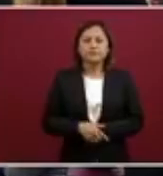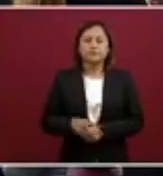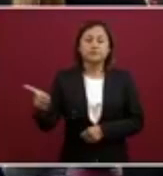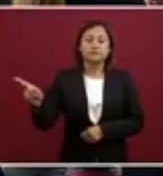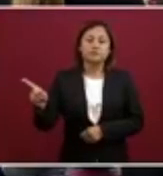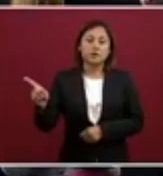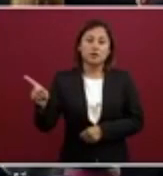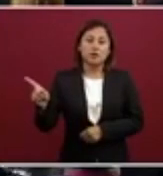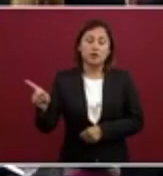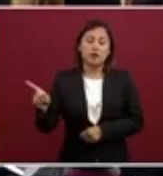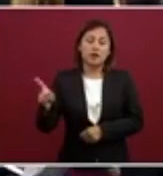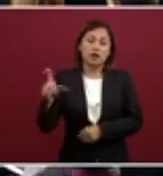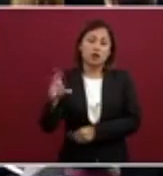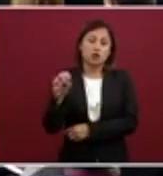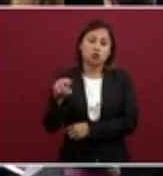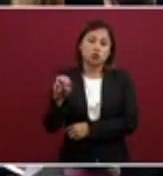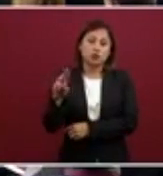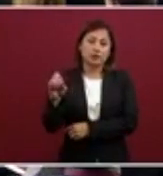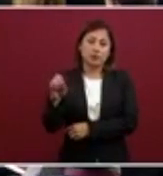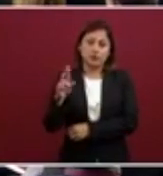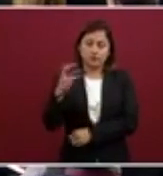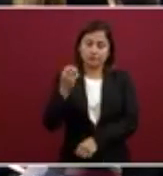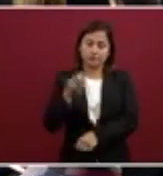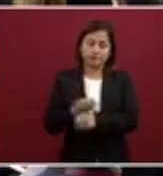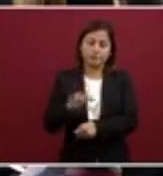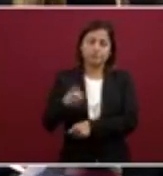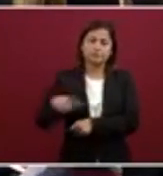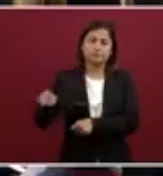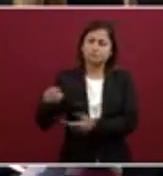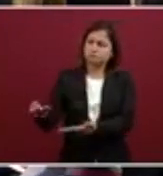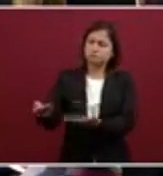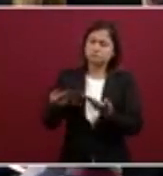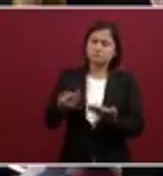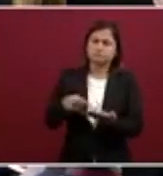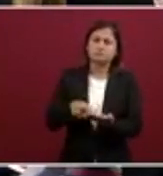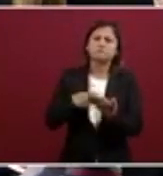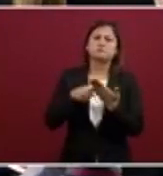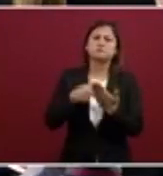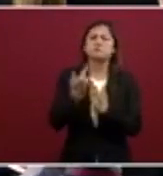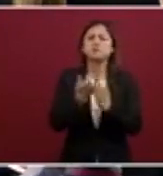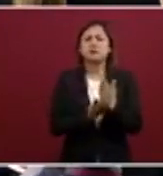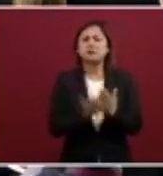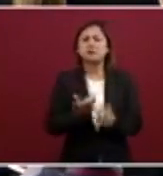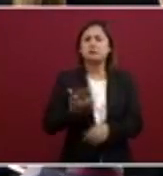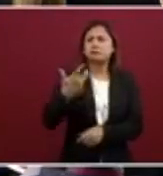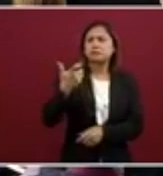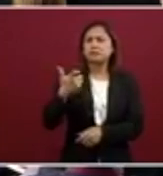del Consumidor, nos va a informar de cómo vamos en los precios.